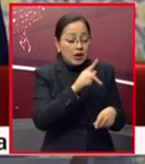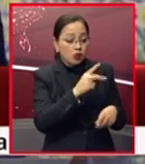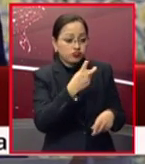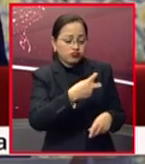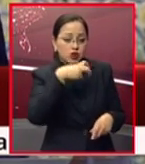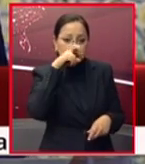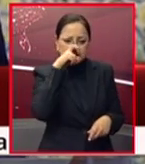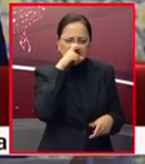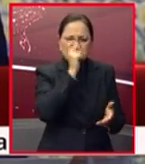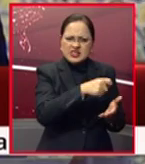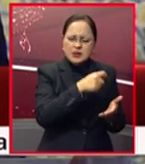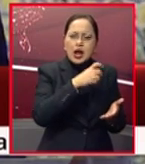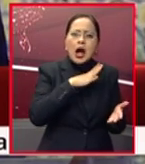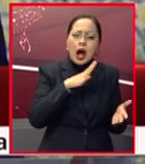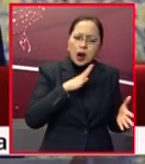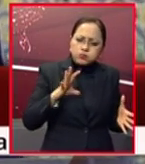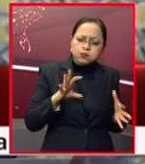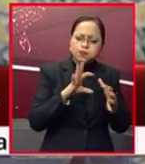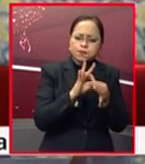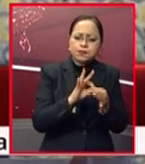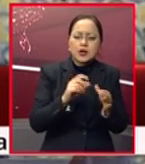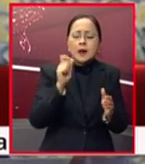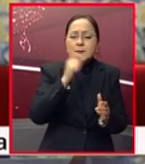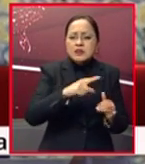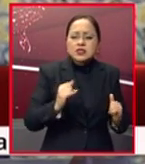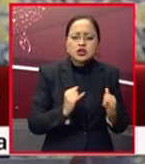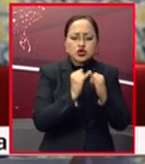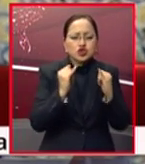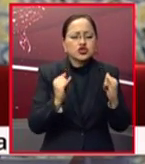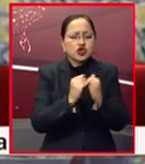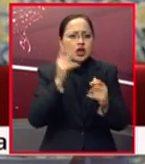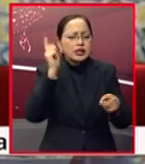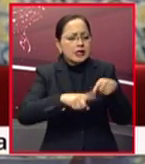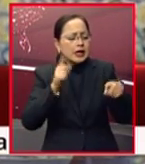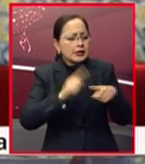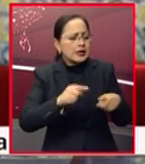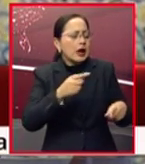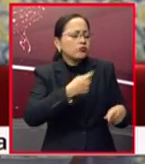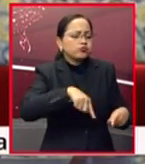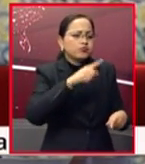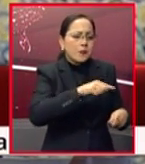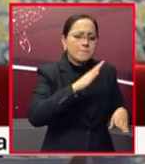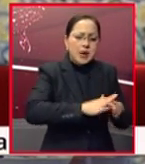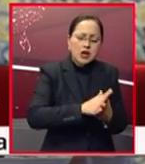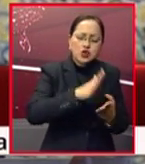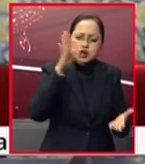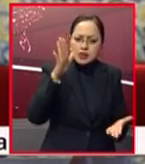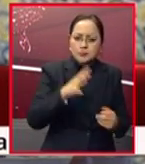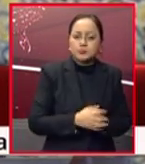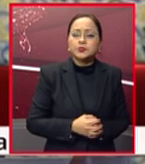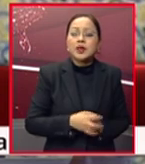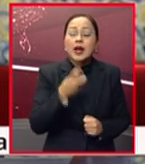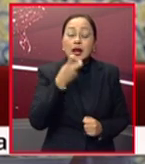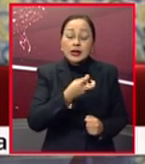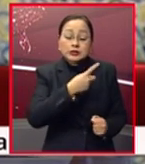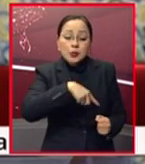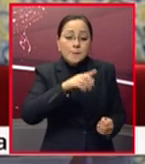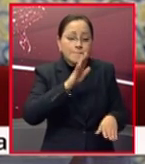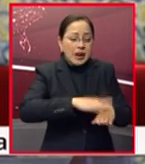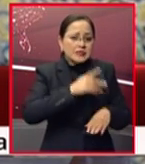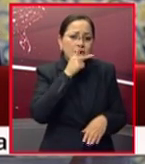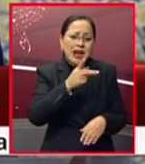coartada para institucionalizar la desconfianza a la ecuación de las mayorías. Ha crecido en